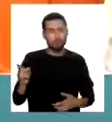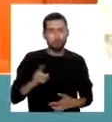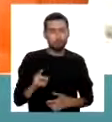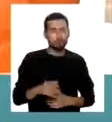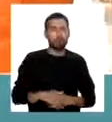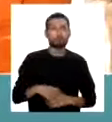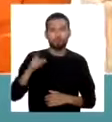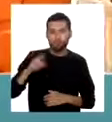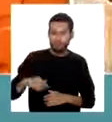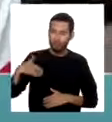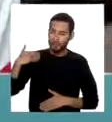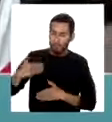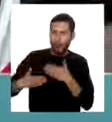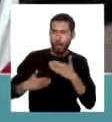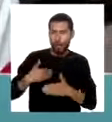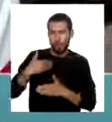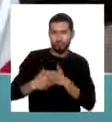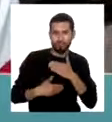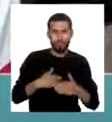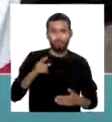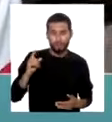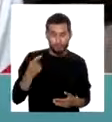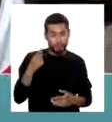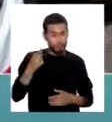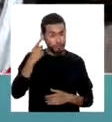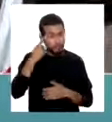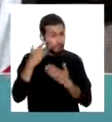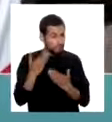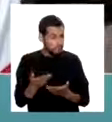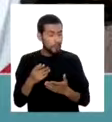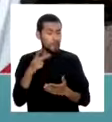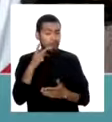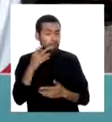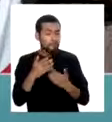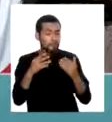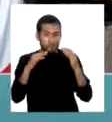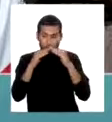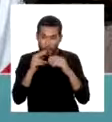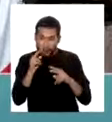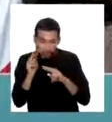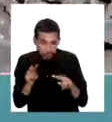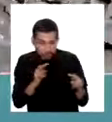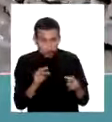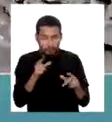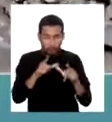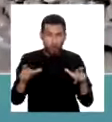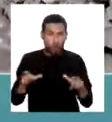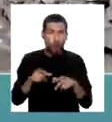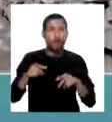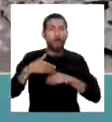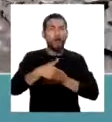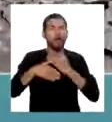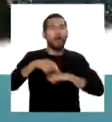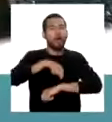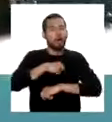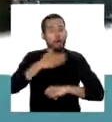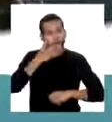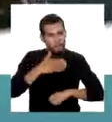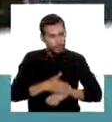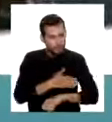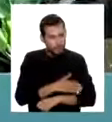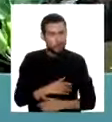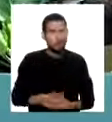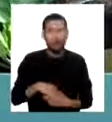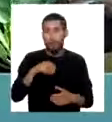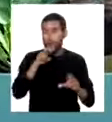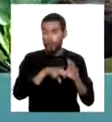tiene claro. que haber un proceso. Con el primer producto que les señalaba, llegamos a la vivienda, le ponemos la cocina mejorada, vemos que los cuyes